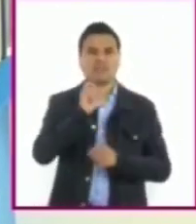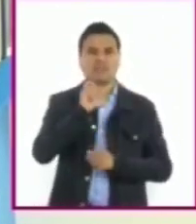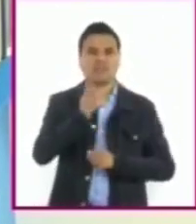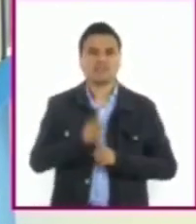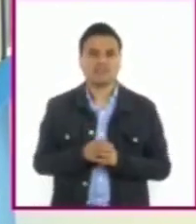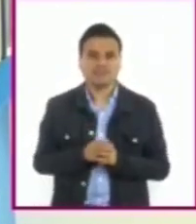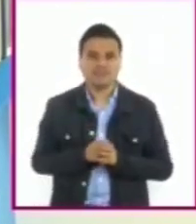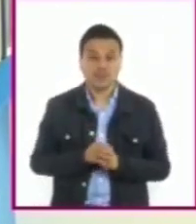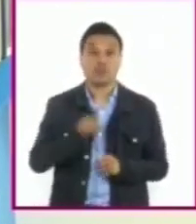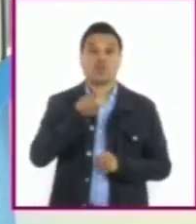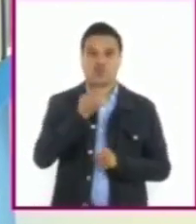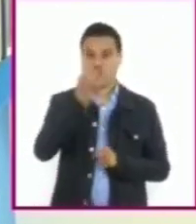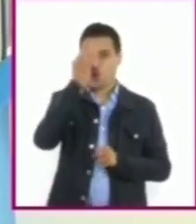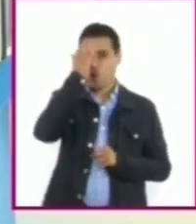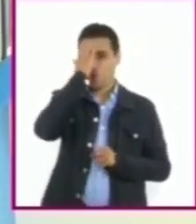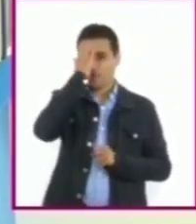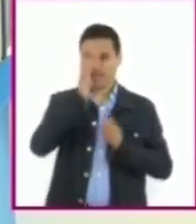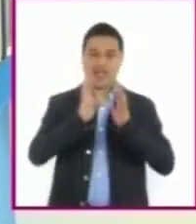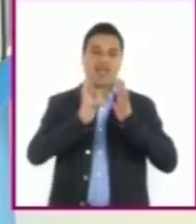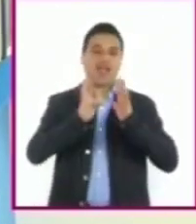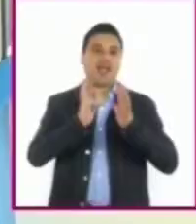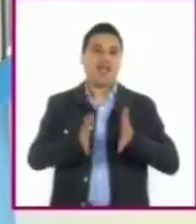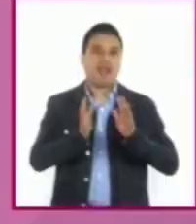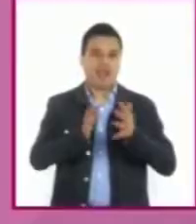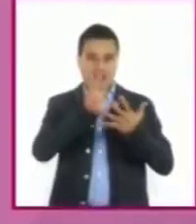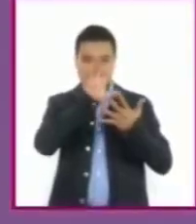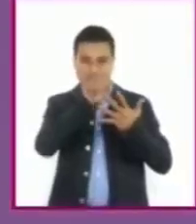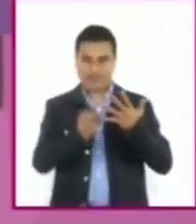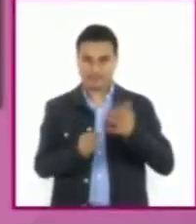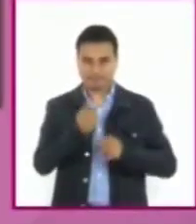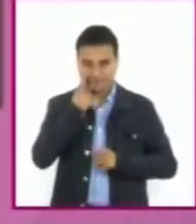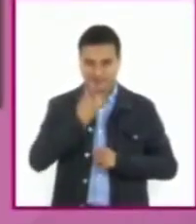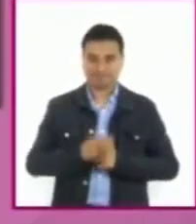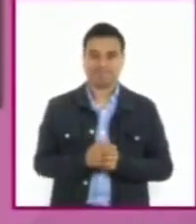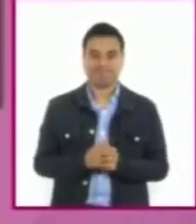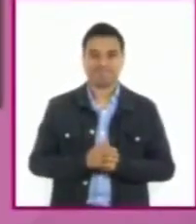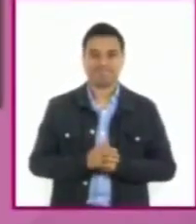la estrecha vinculación con el ser humano.